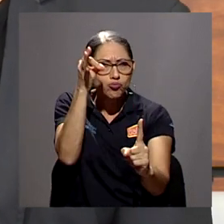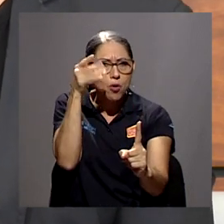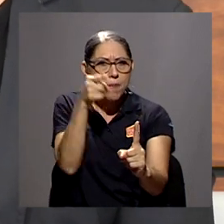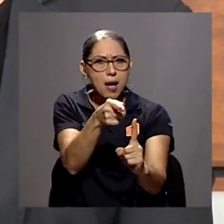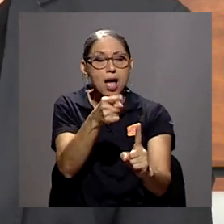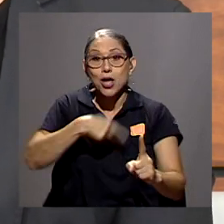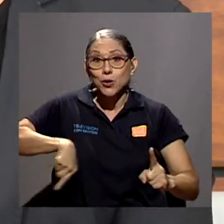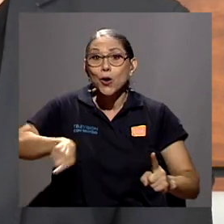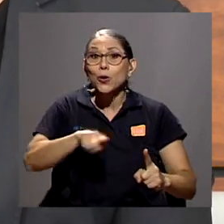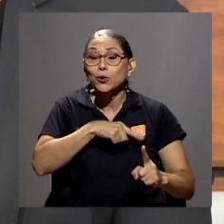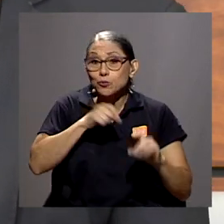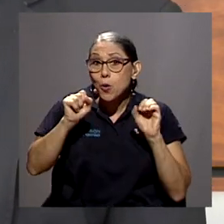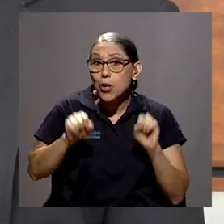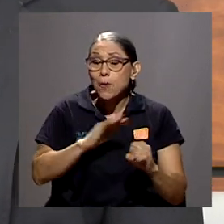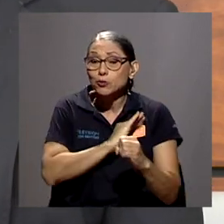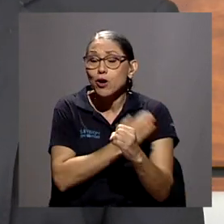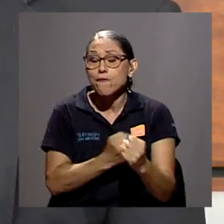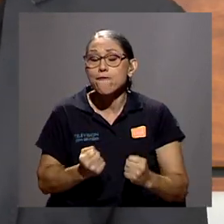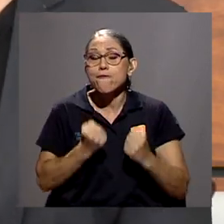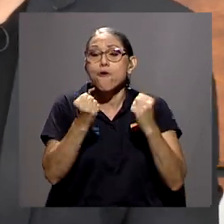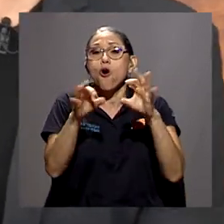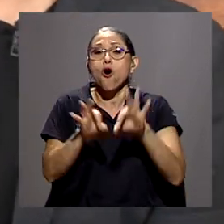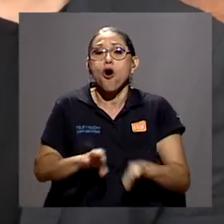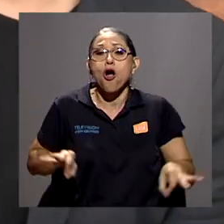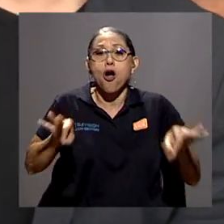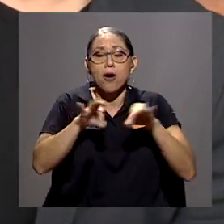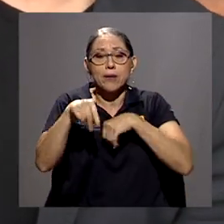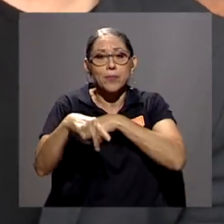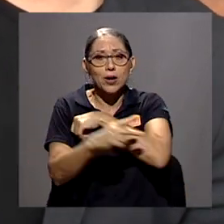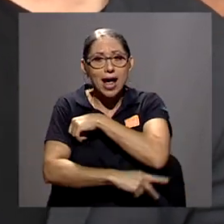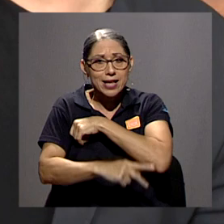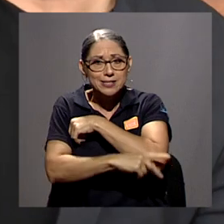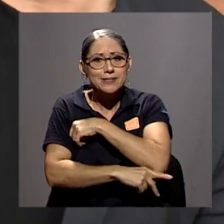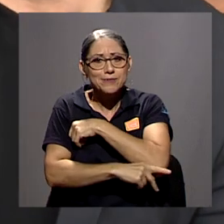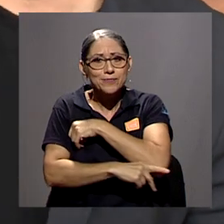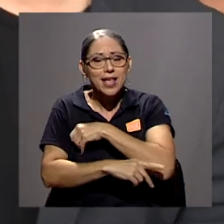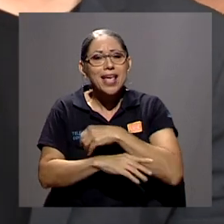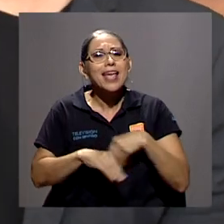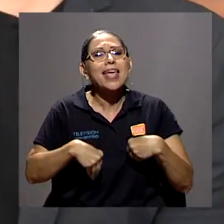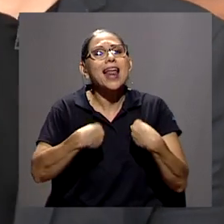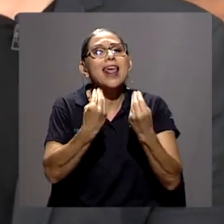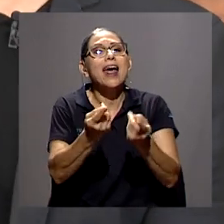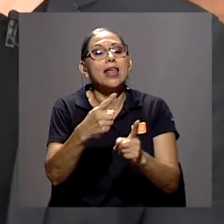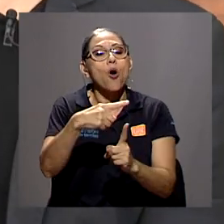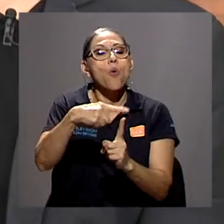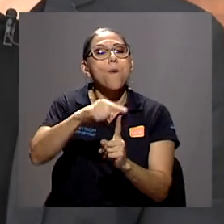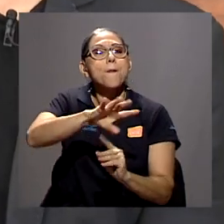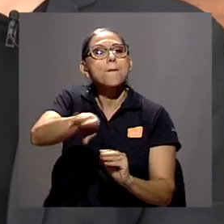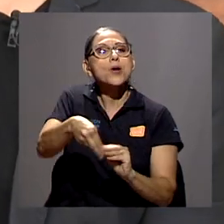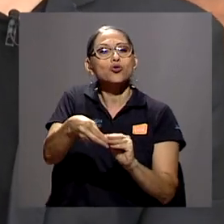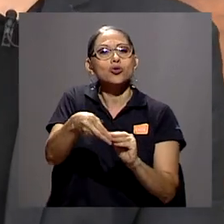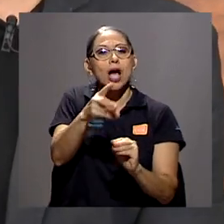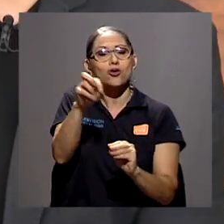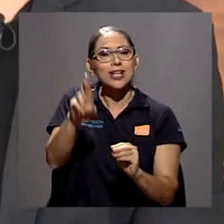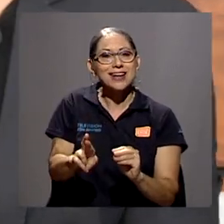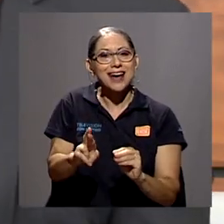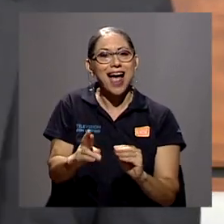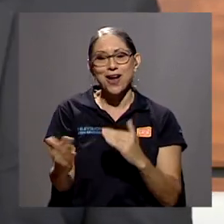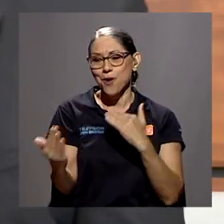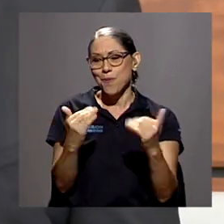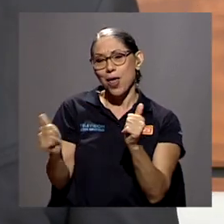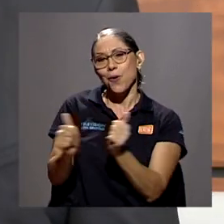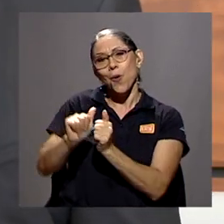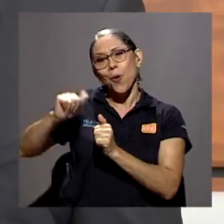gremio podríamos tener una fuerza muy importante en el país que le daría ese plus a costa rica a diferencia de otras zonas